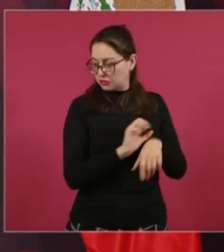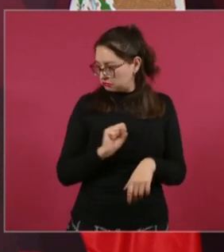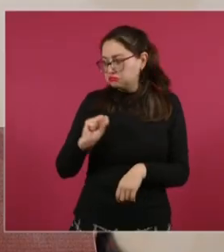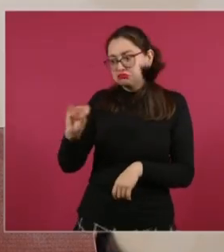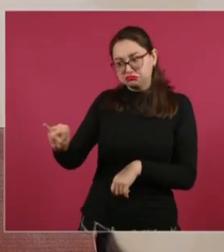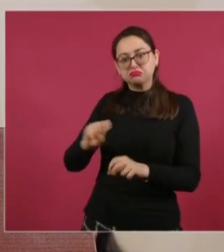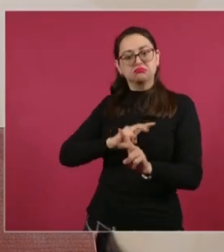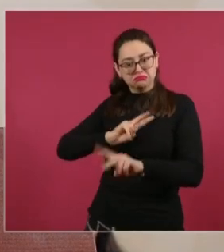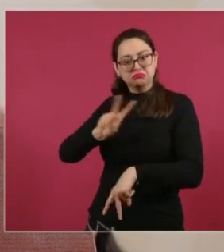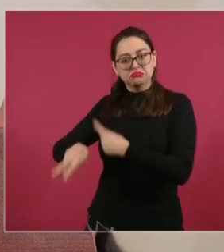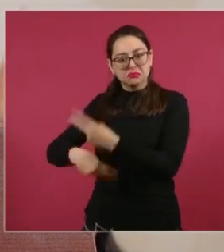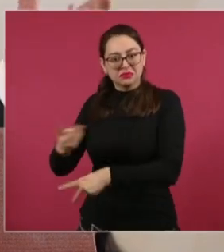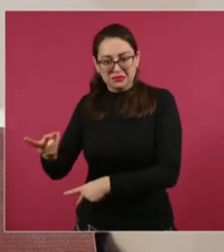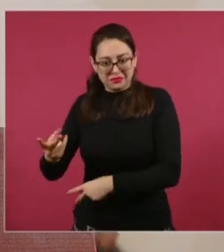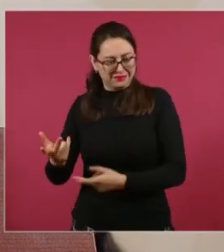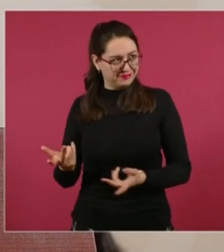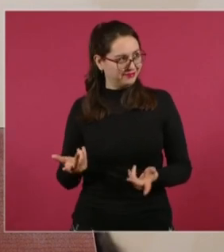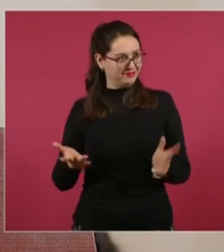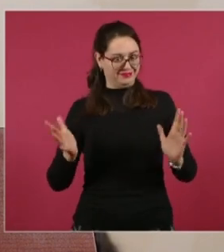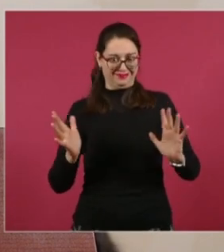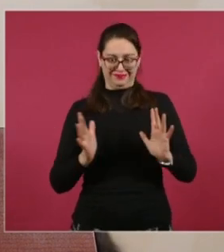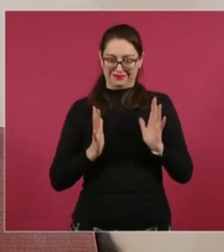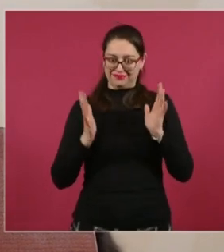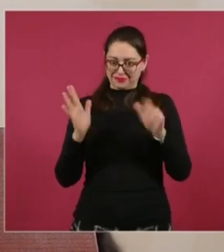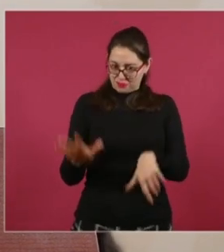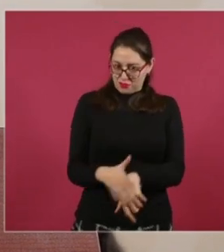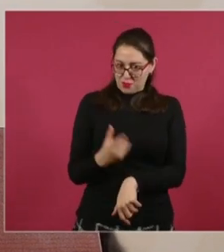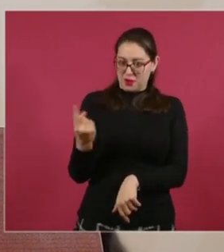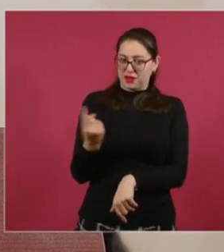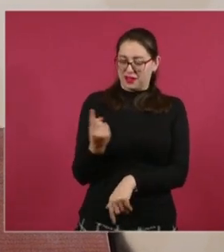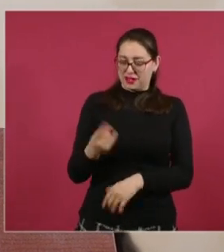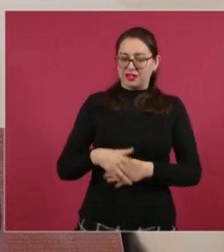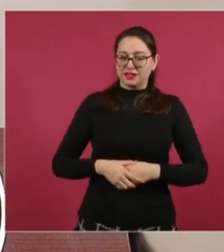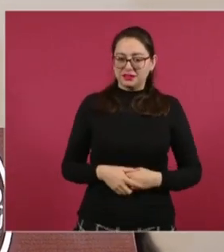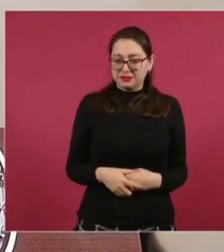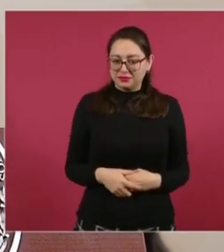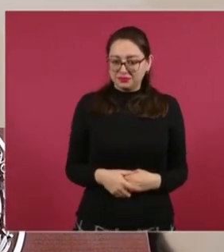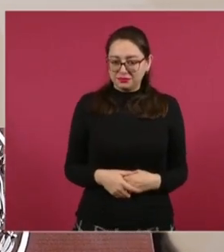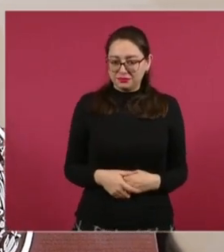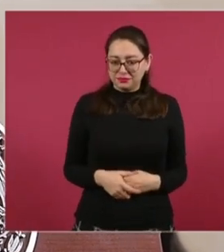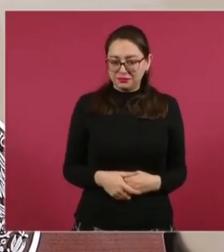O por qué la familia mexicana